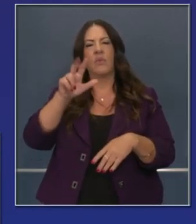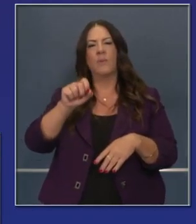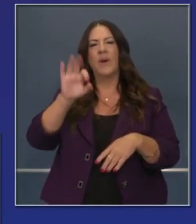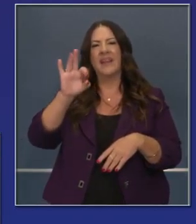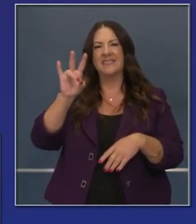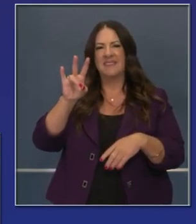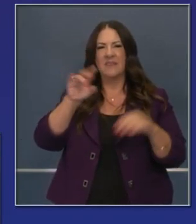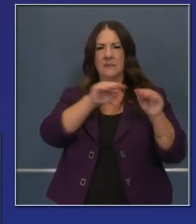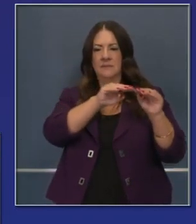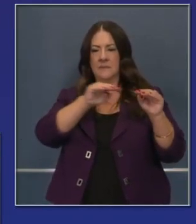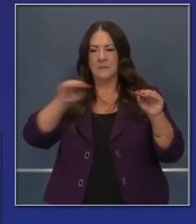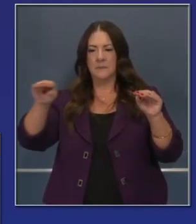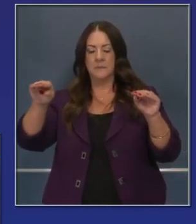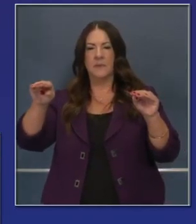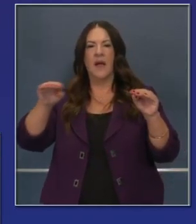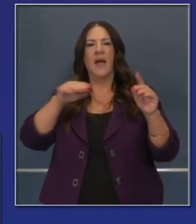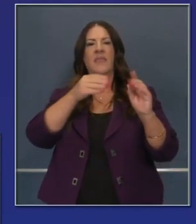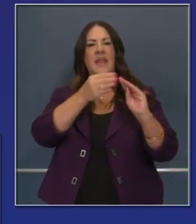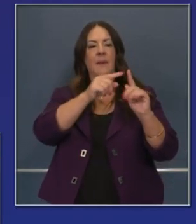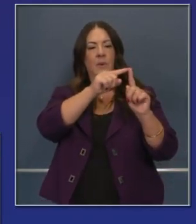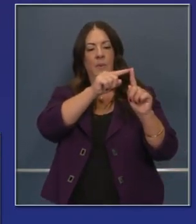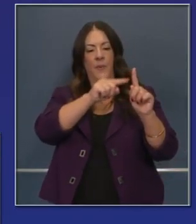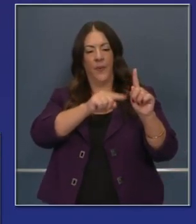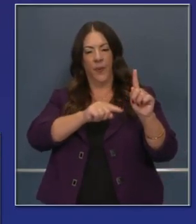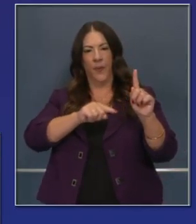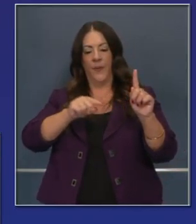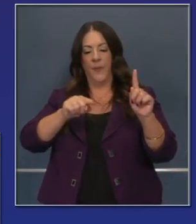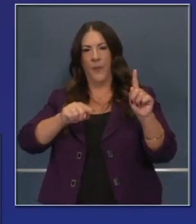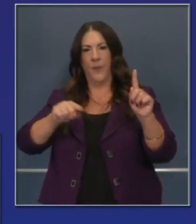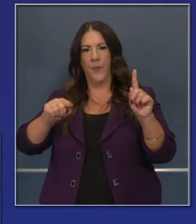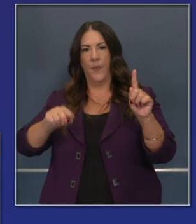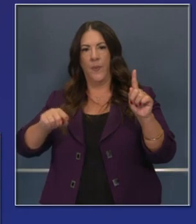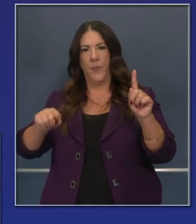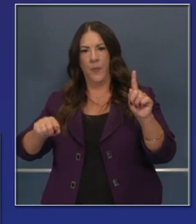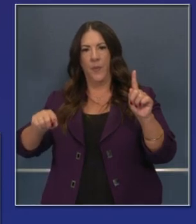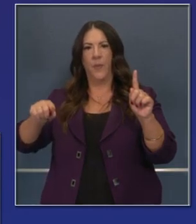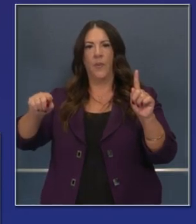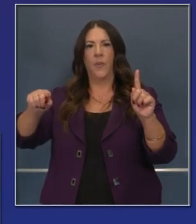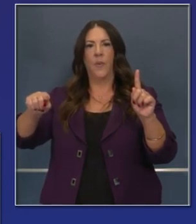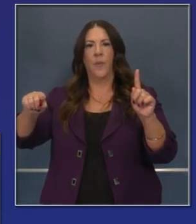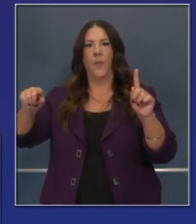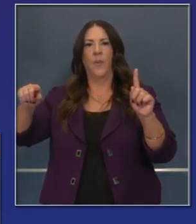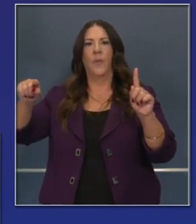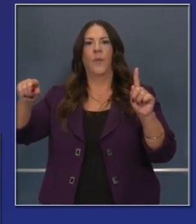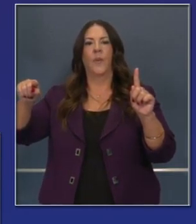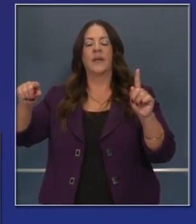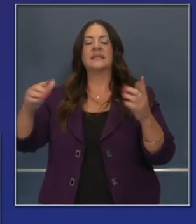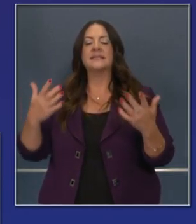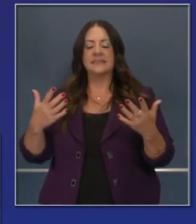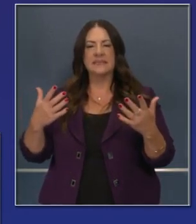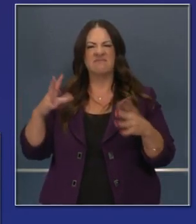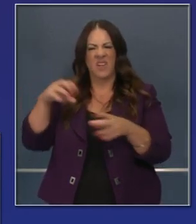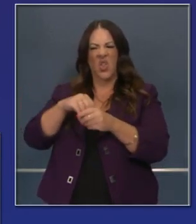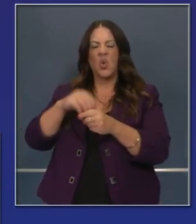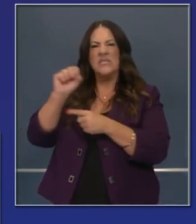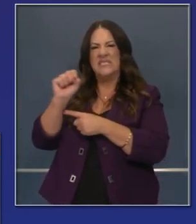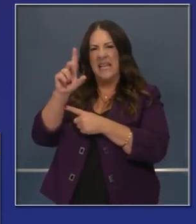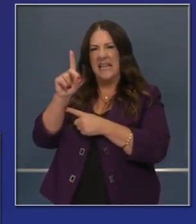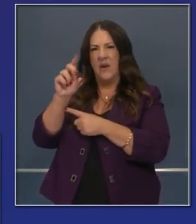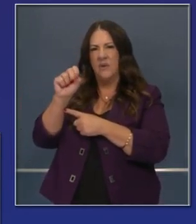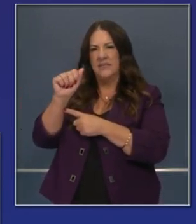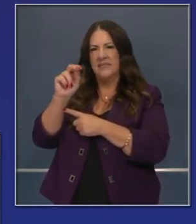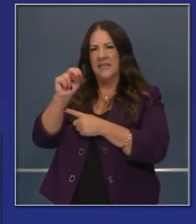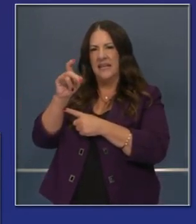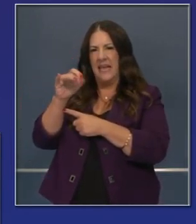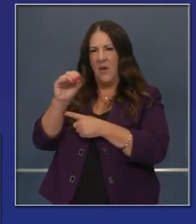1. Están a 0.97 actualmente en estos condados del sur de California, también